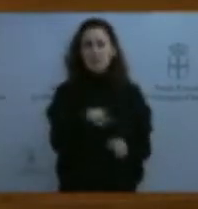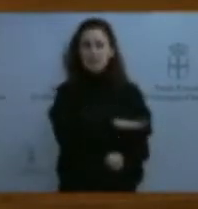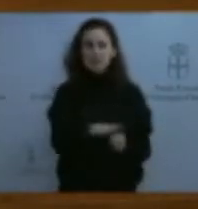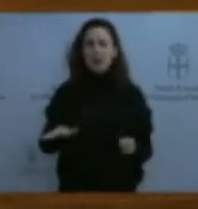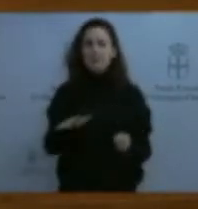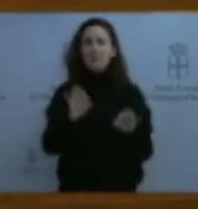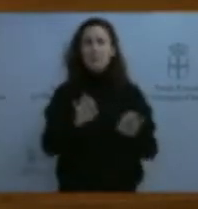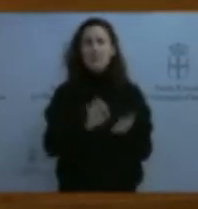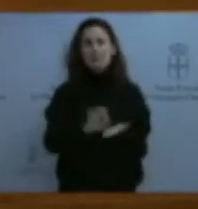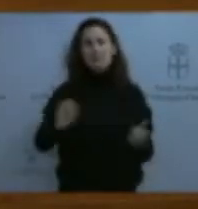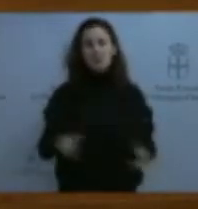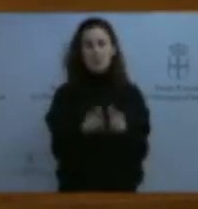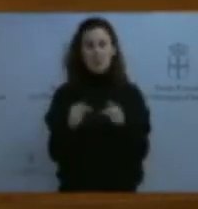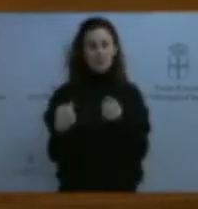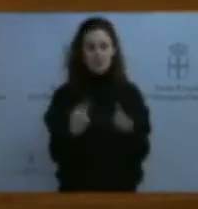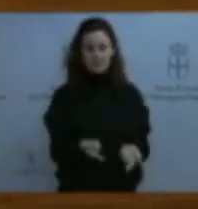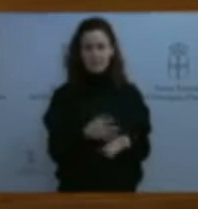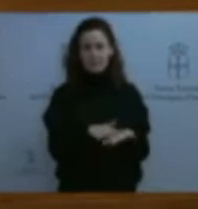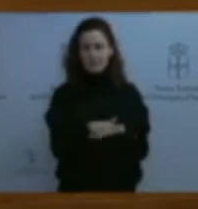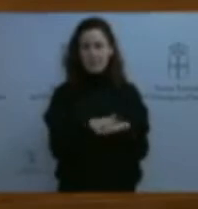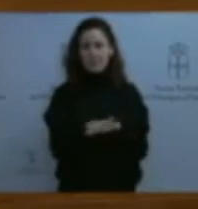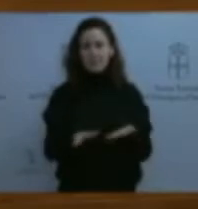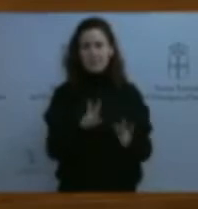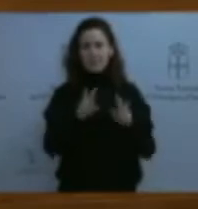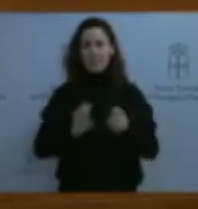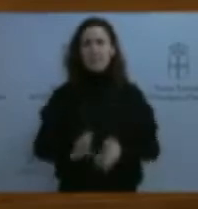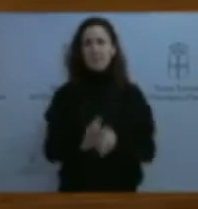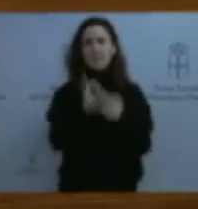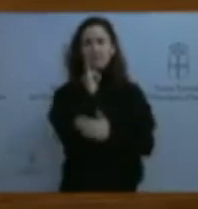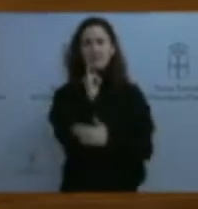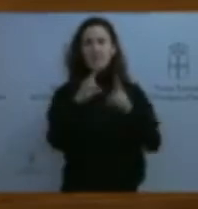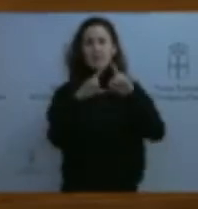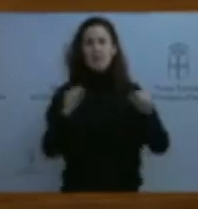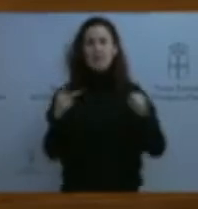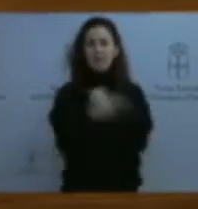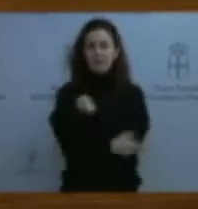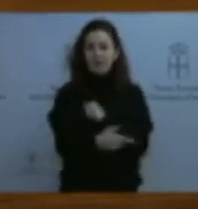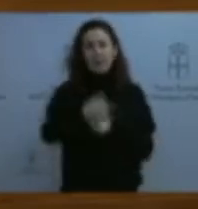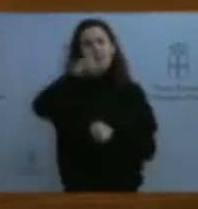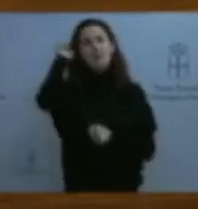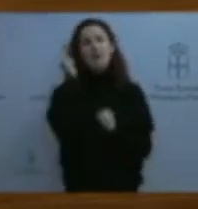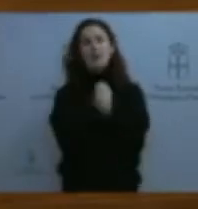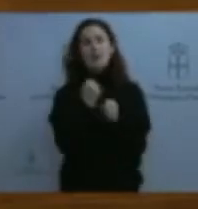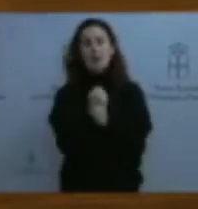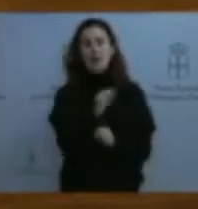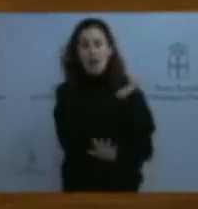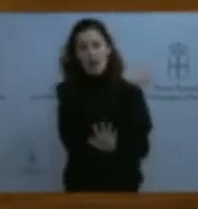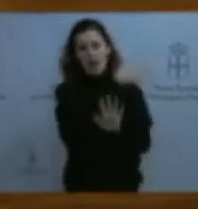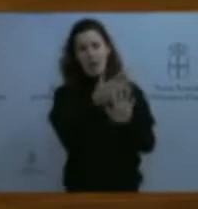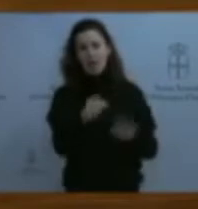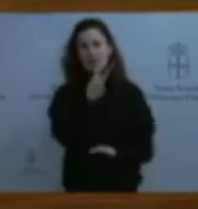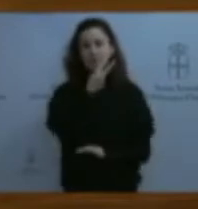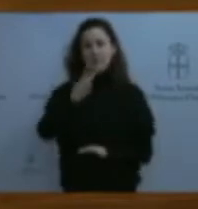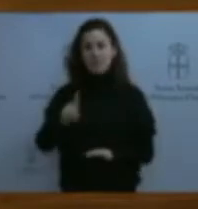de los servicios sociales. Según el Instituto Asturiano de Prevención de Riesgos Laborales, en lo que va del año hasta el 31 de